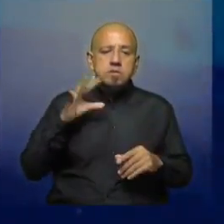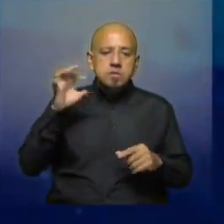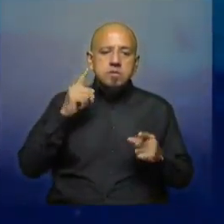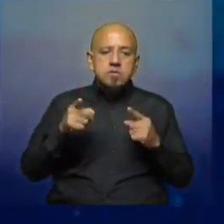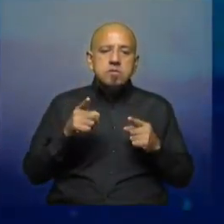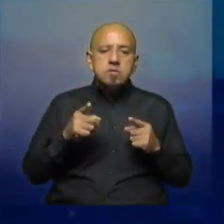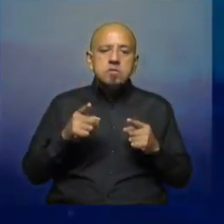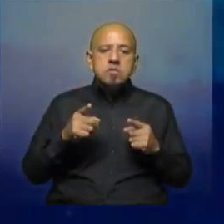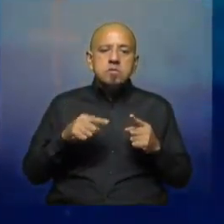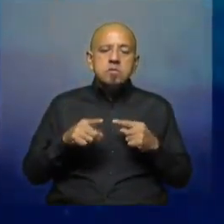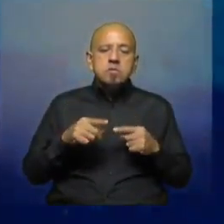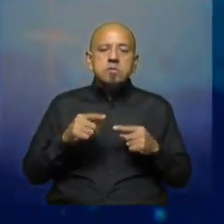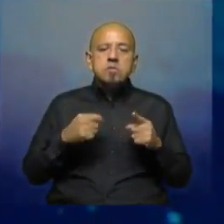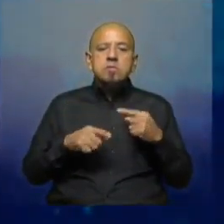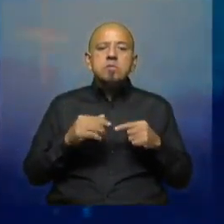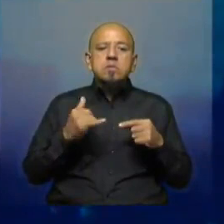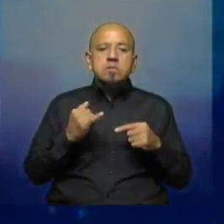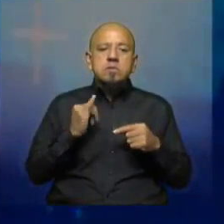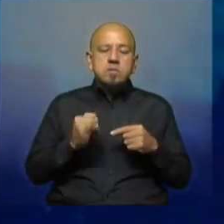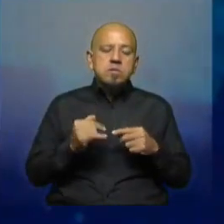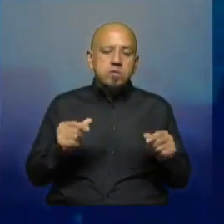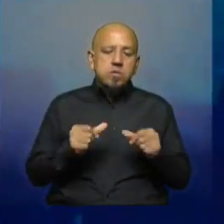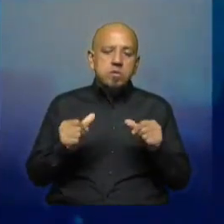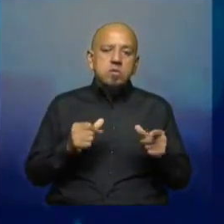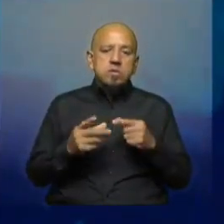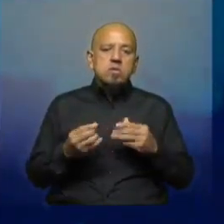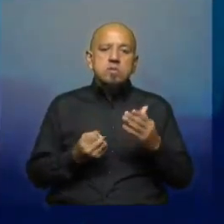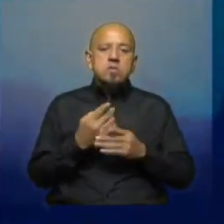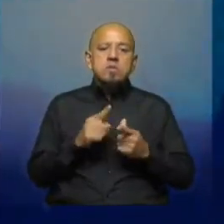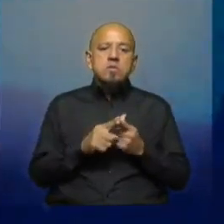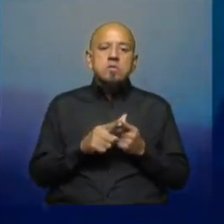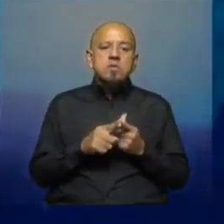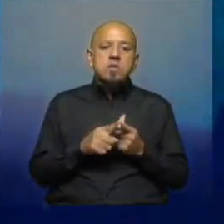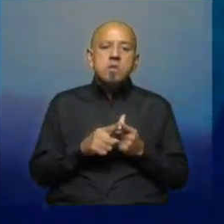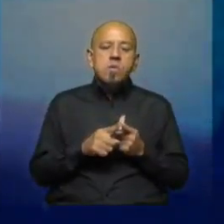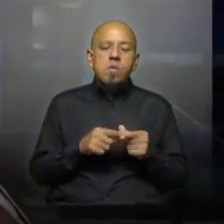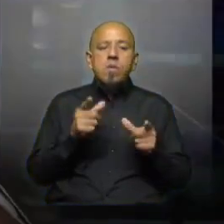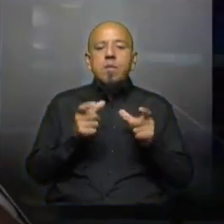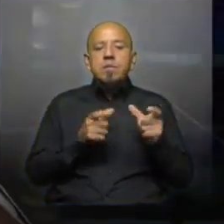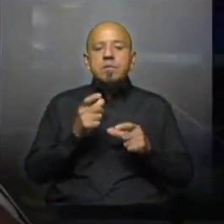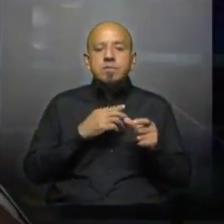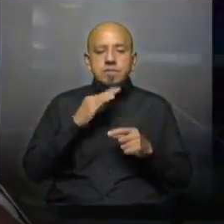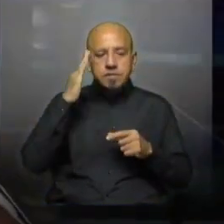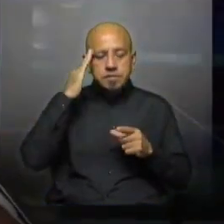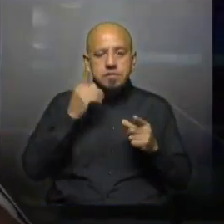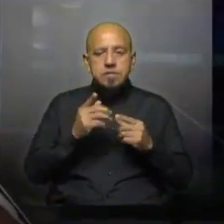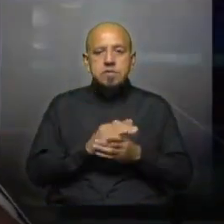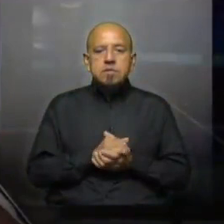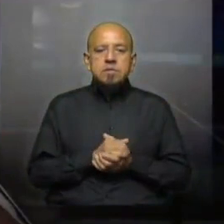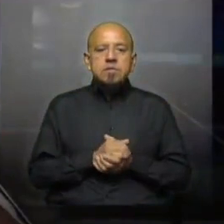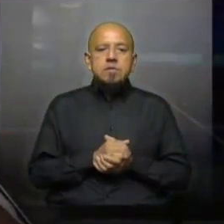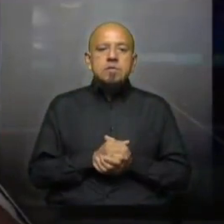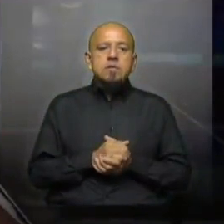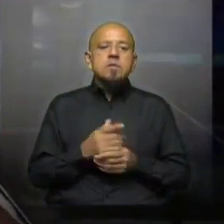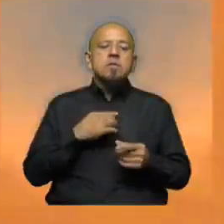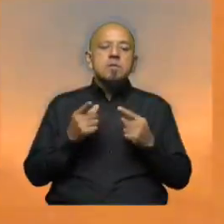después tocar. Pero haremos dos o tres temas nuevos de esos para que la gente vea para por que dónde. Sepan en qué andan. Exacto. Para Está que bueno. sepan que